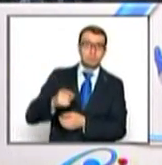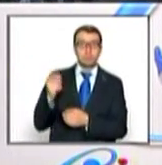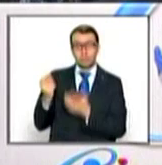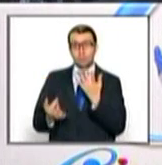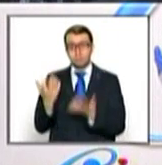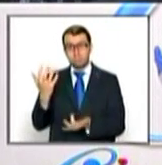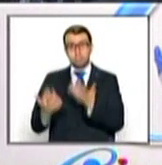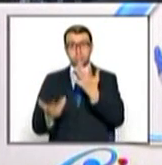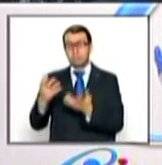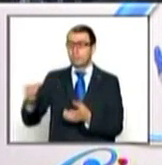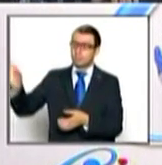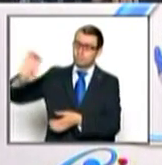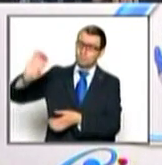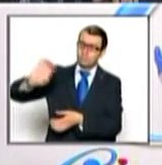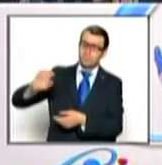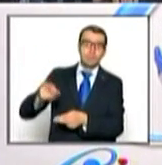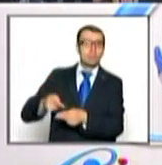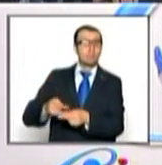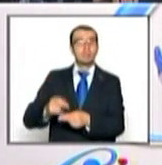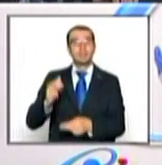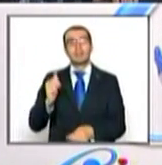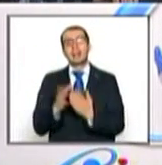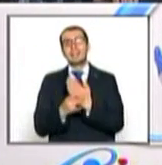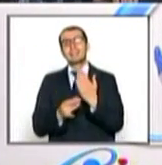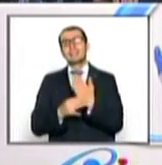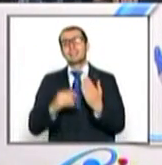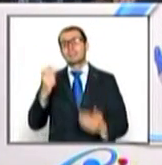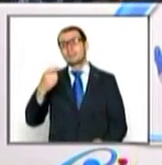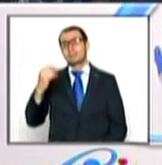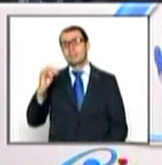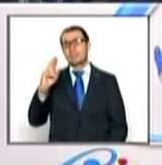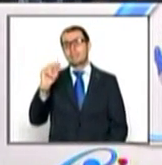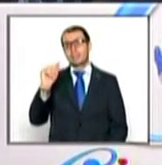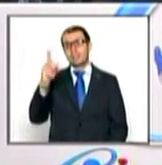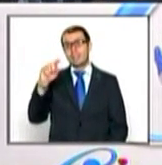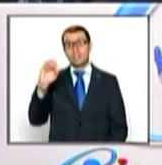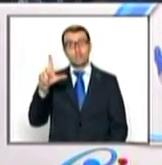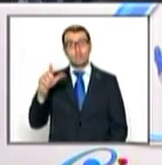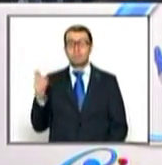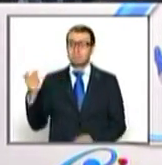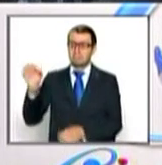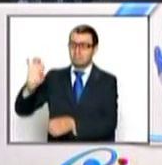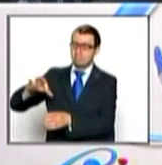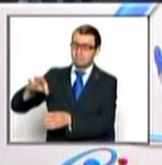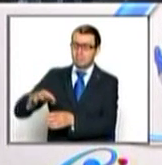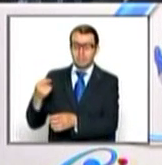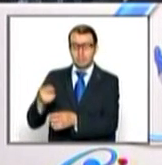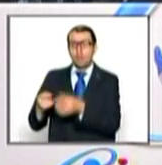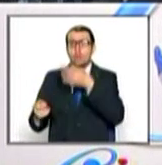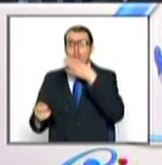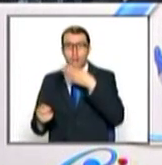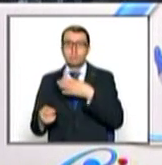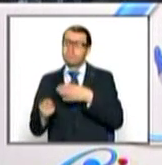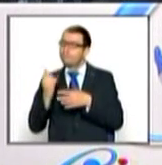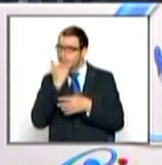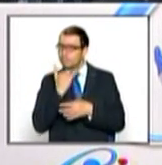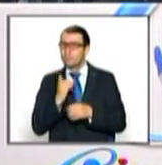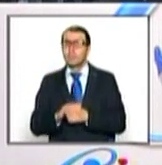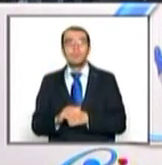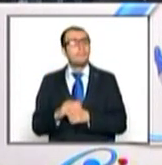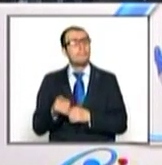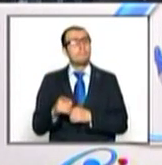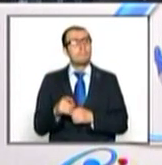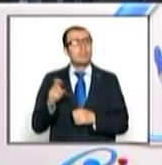los envasan y los hacen creer a las personas que son omega 3. Entonces el omega 3 tiene que tener una concentración alta, por lo menos más de